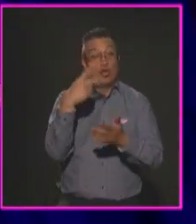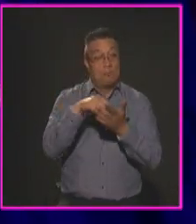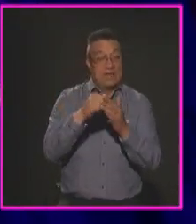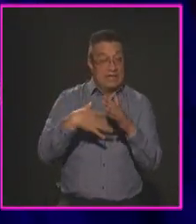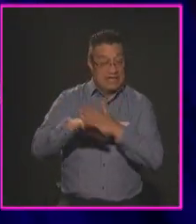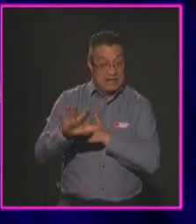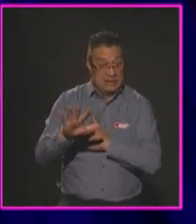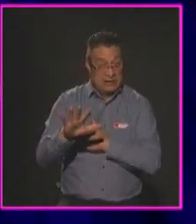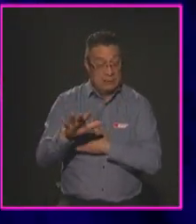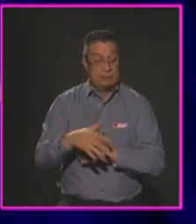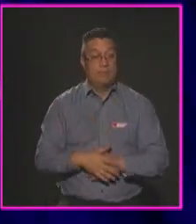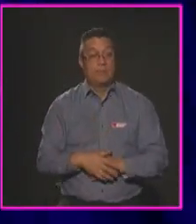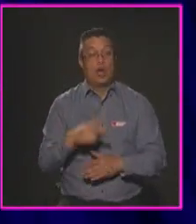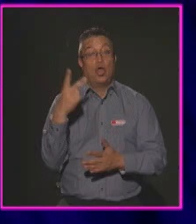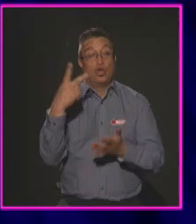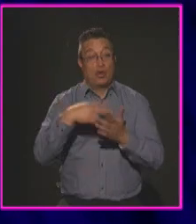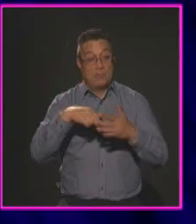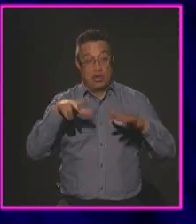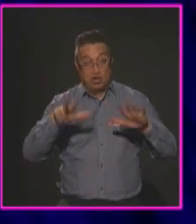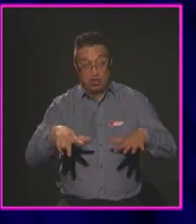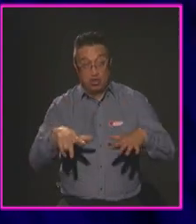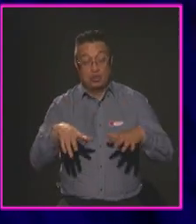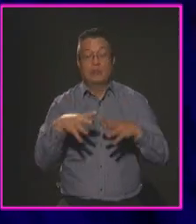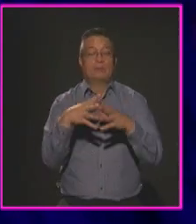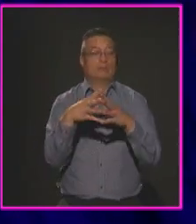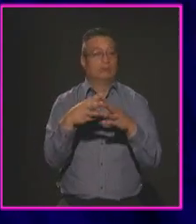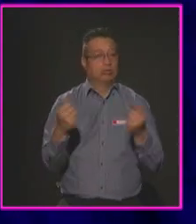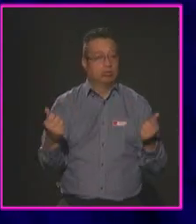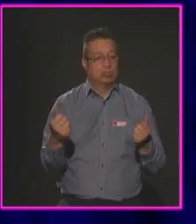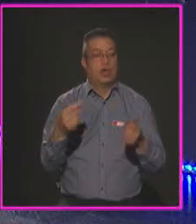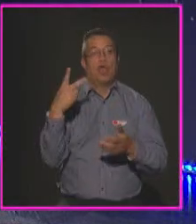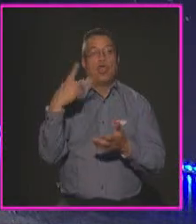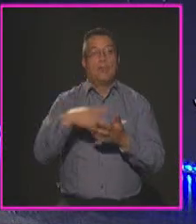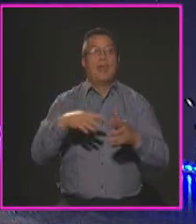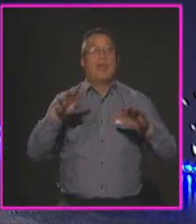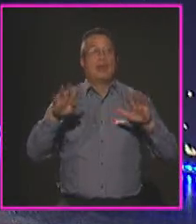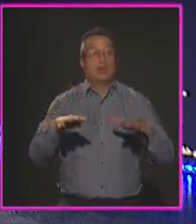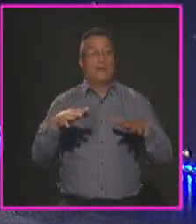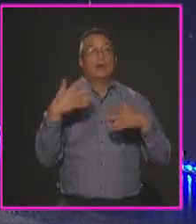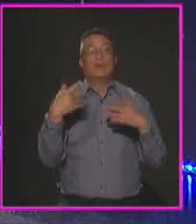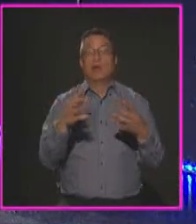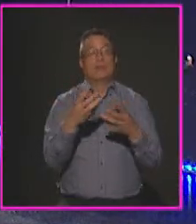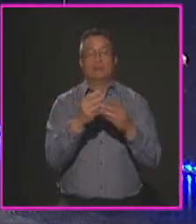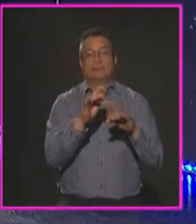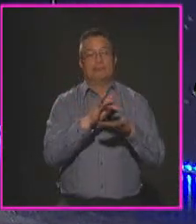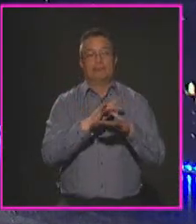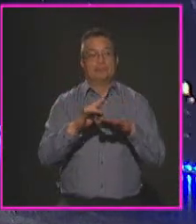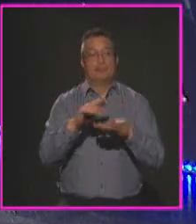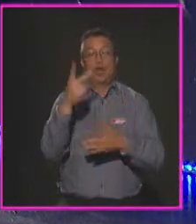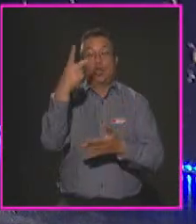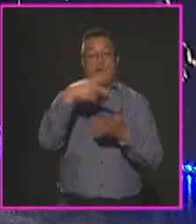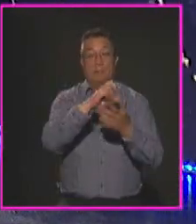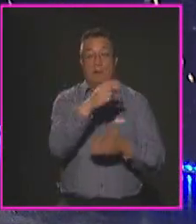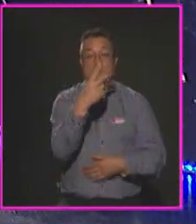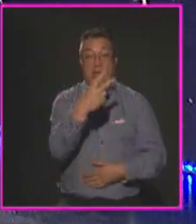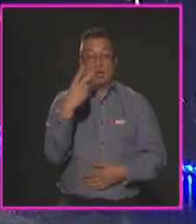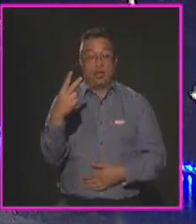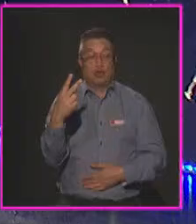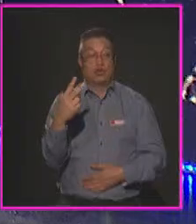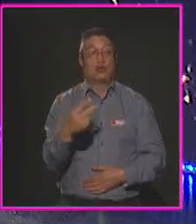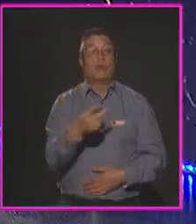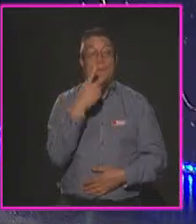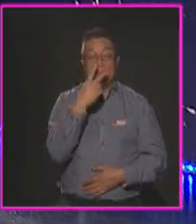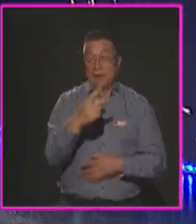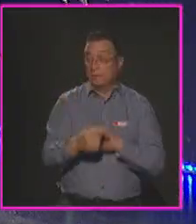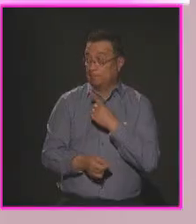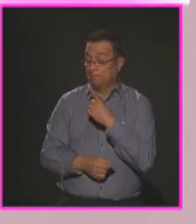2015, 2018, el año que desapareció, 2019 ya estaba ida. 2022, enfoquémonos aquí un